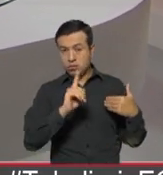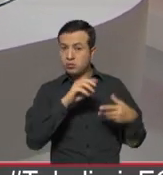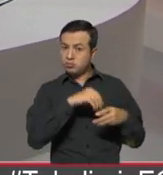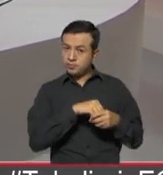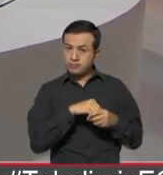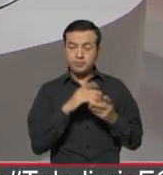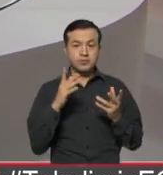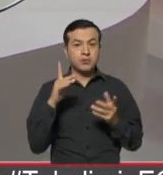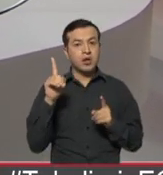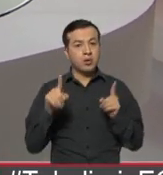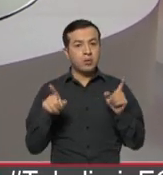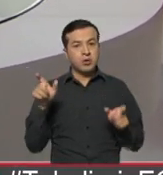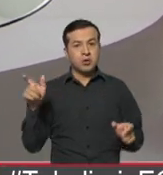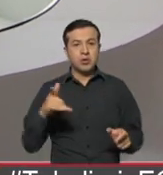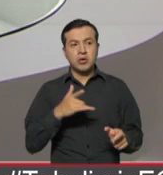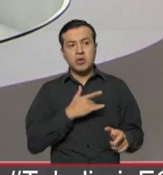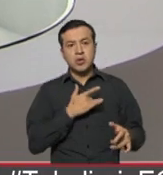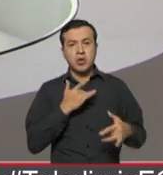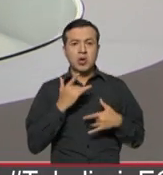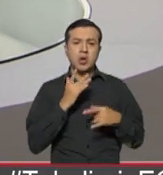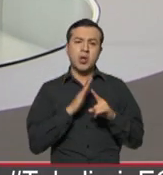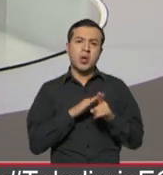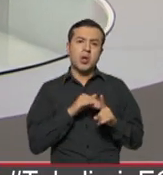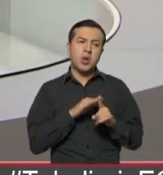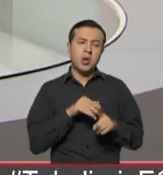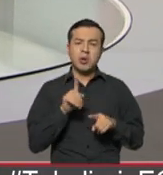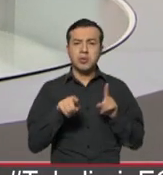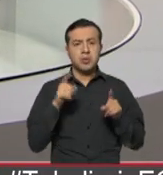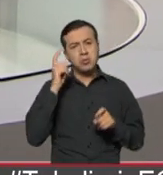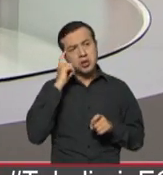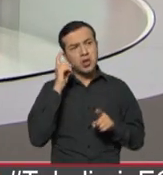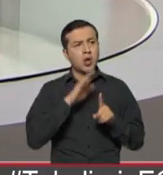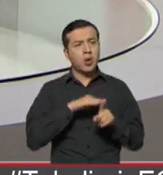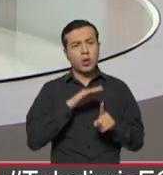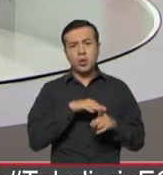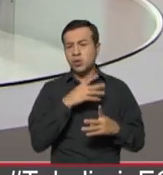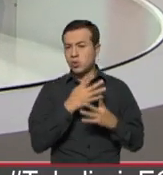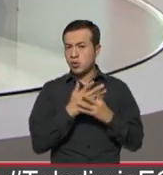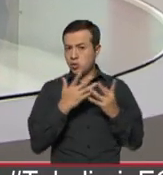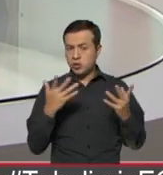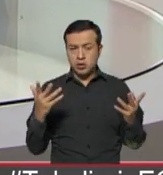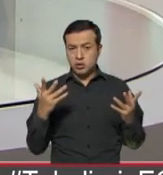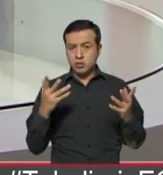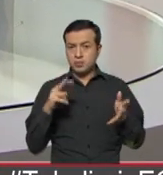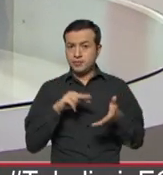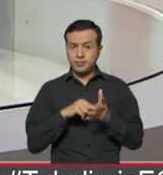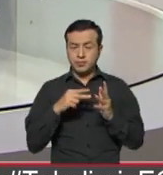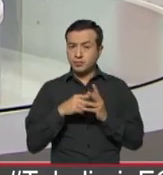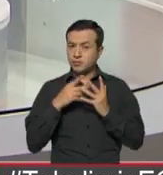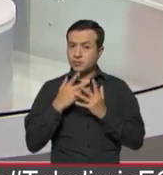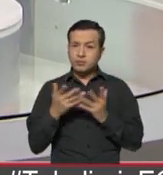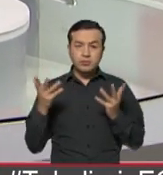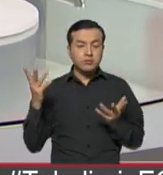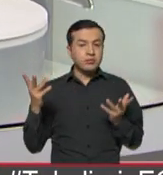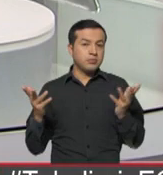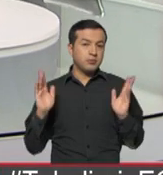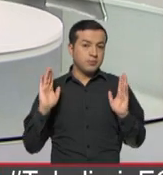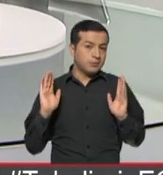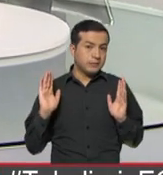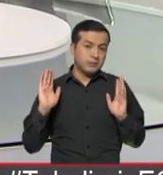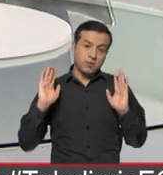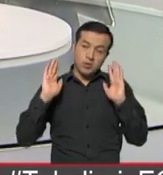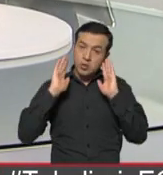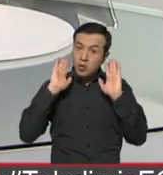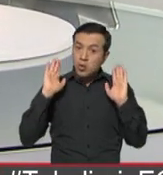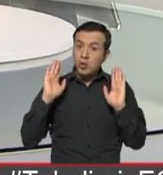ciudadanía resulta a veces muy benevolente todo lo que se hace alrededor de las cárceles. Significa que de pronto no se